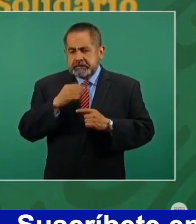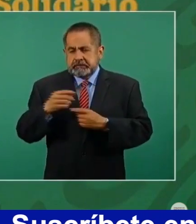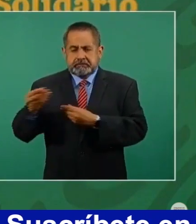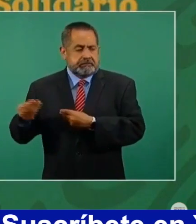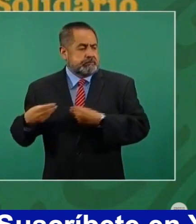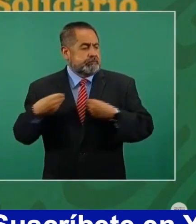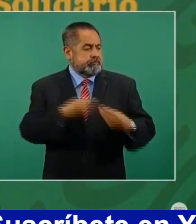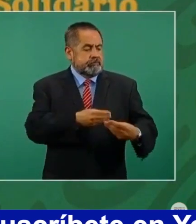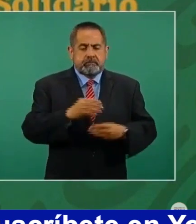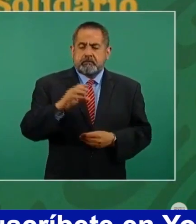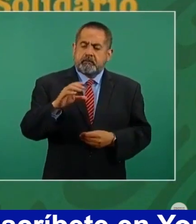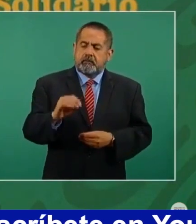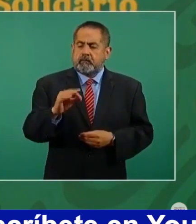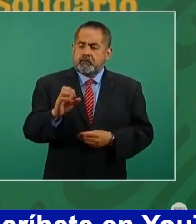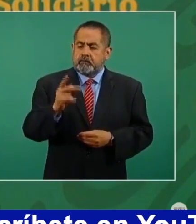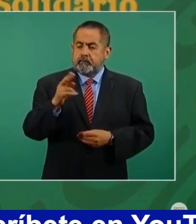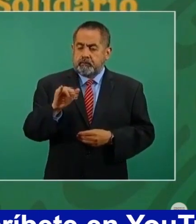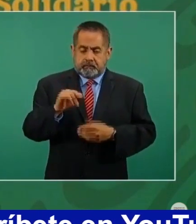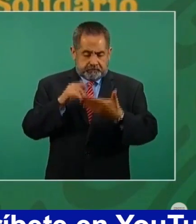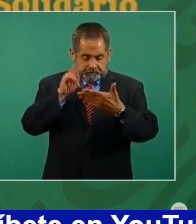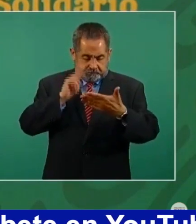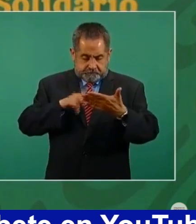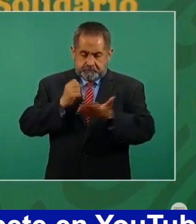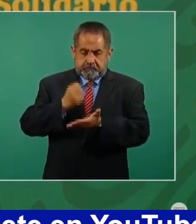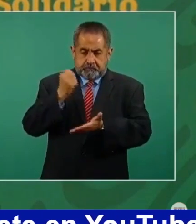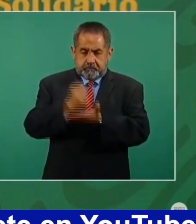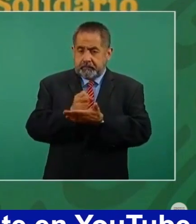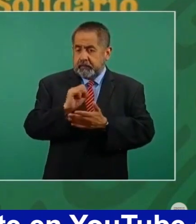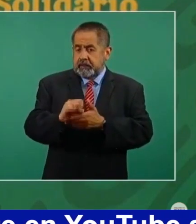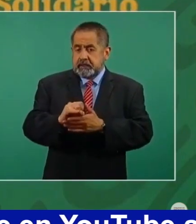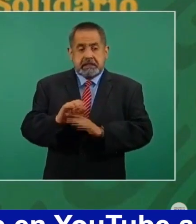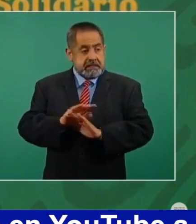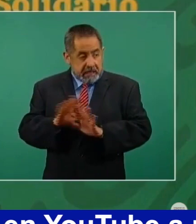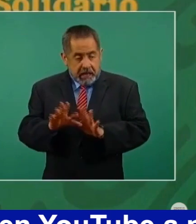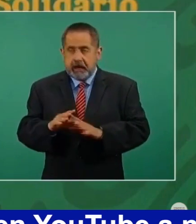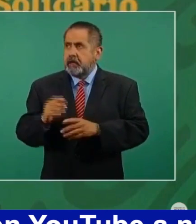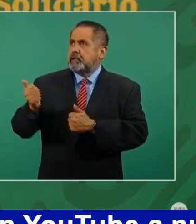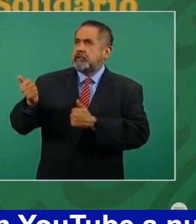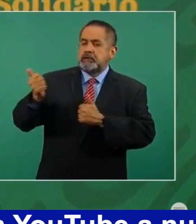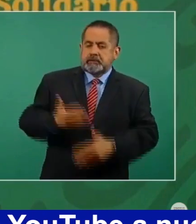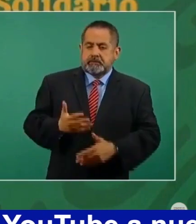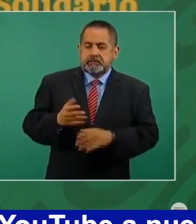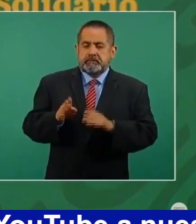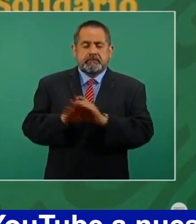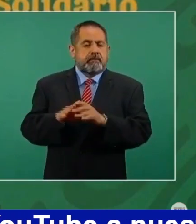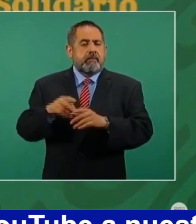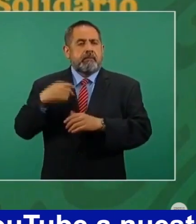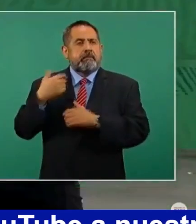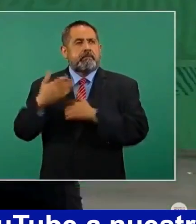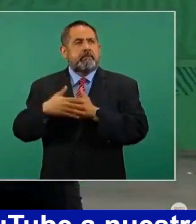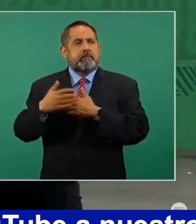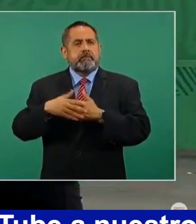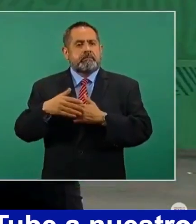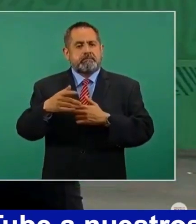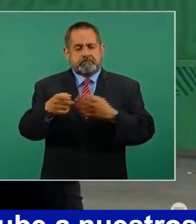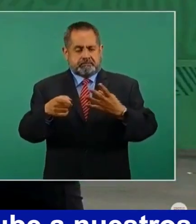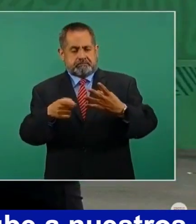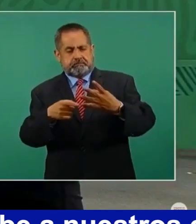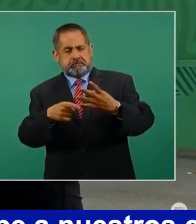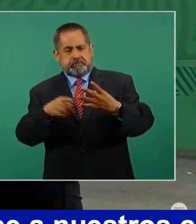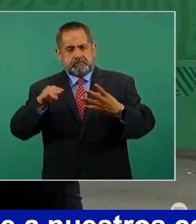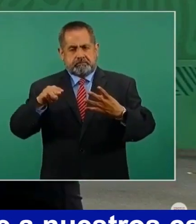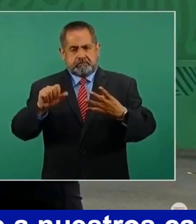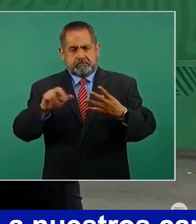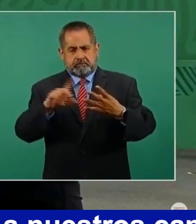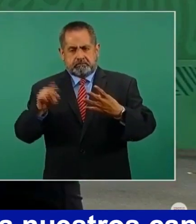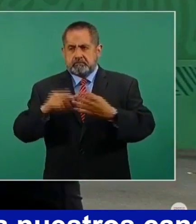COFEPRIS para su autorización y que pueda llegar a México. Si nos da tiempo, la última semana de marzo empieza